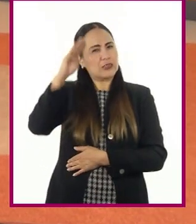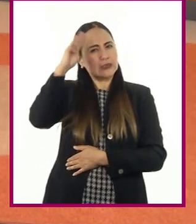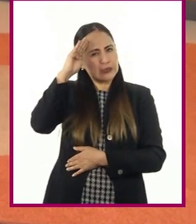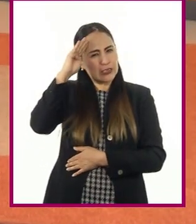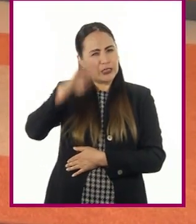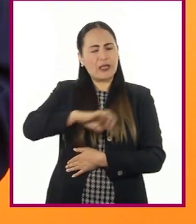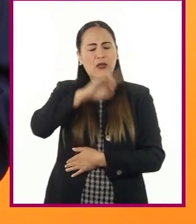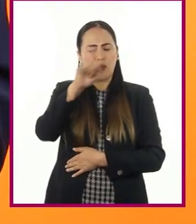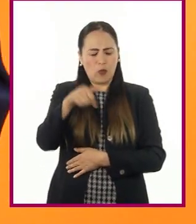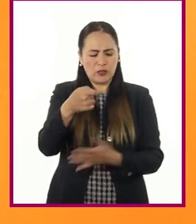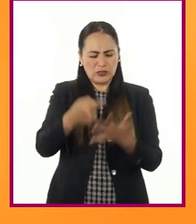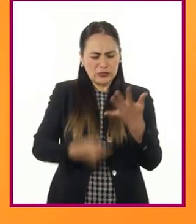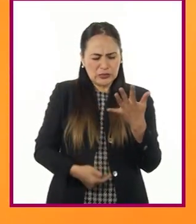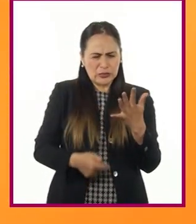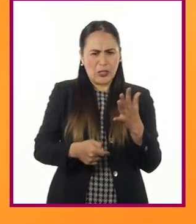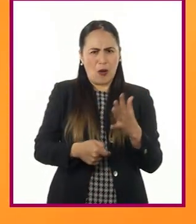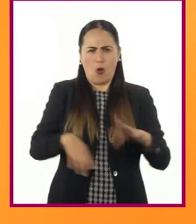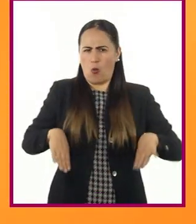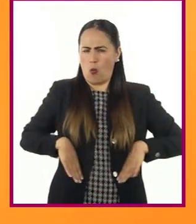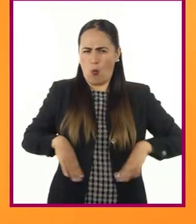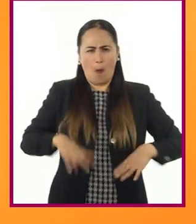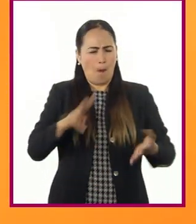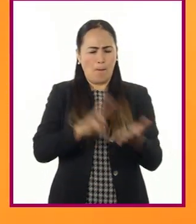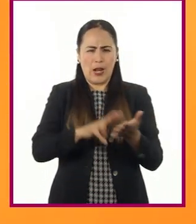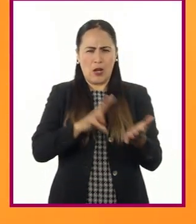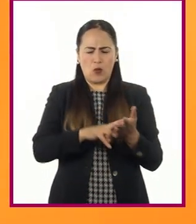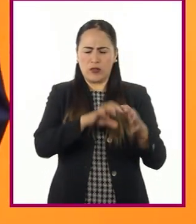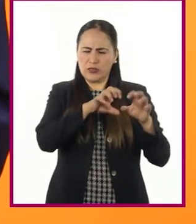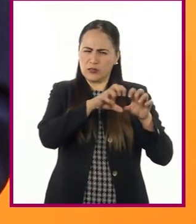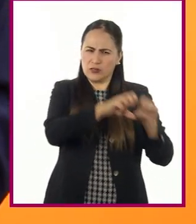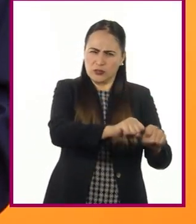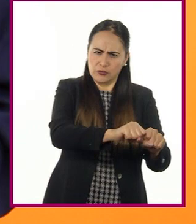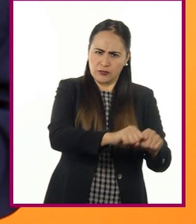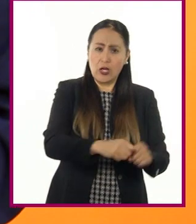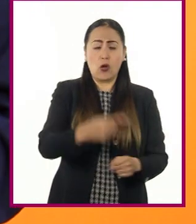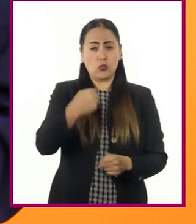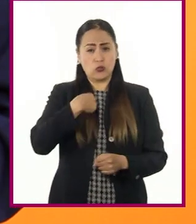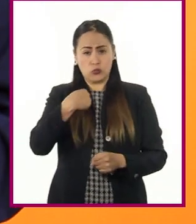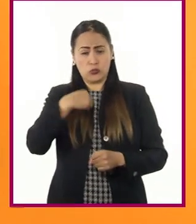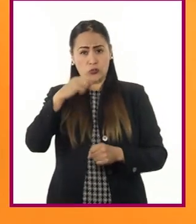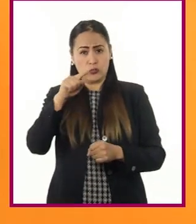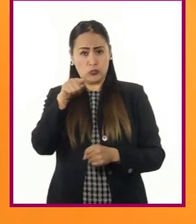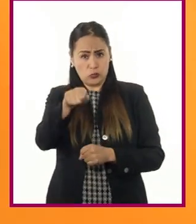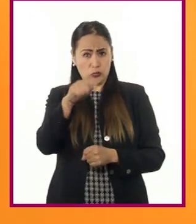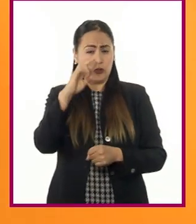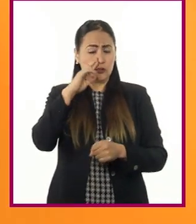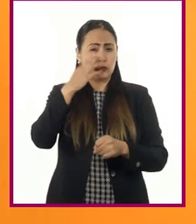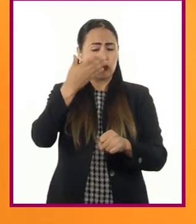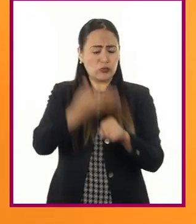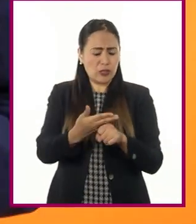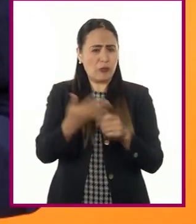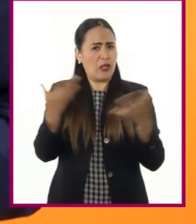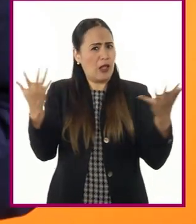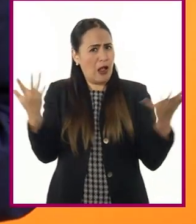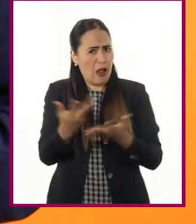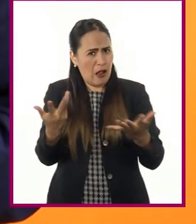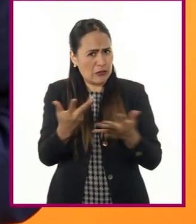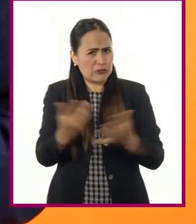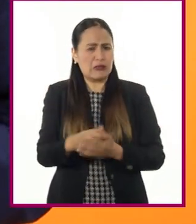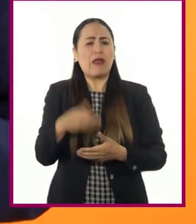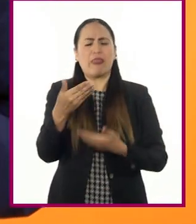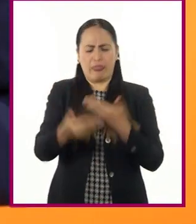nuestros valores. Es así como comprendes que hacerte responsable de tus actos implica también asumir